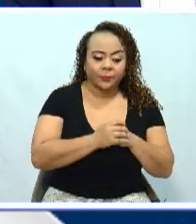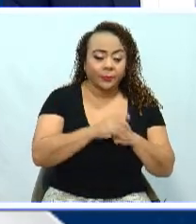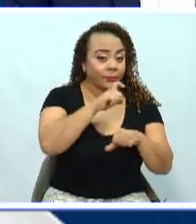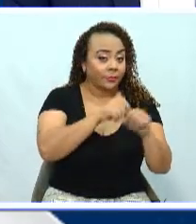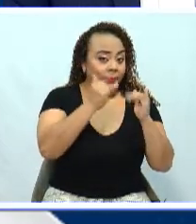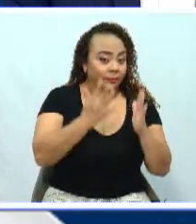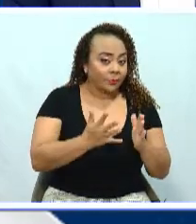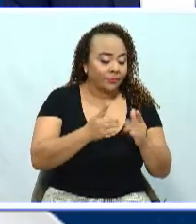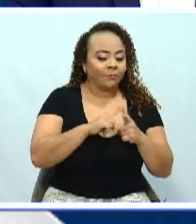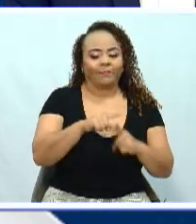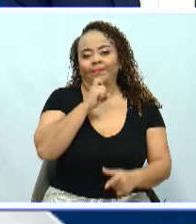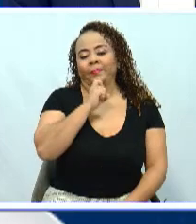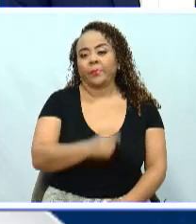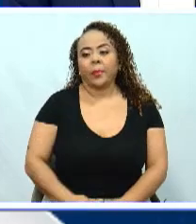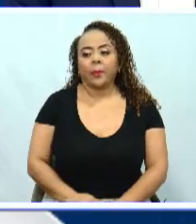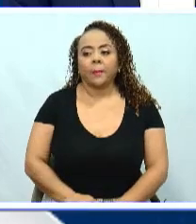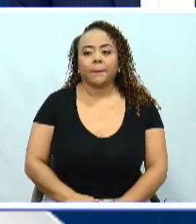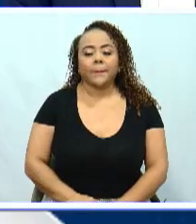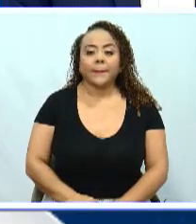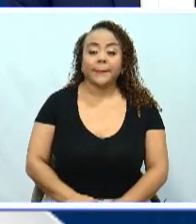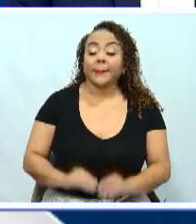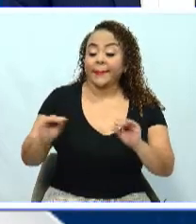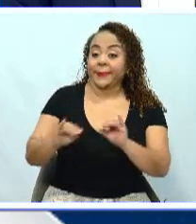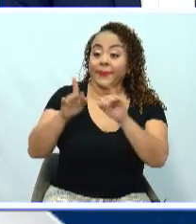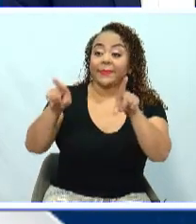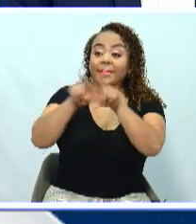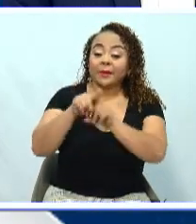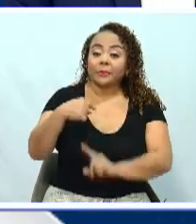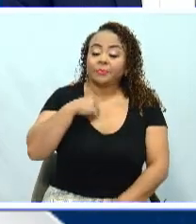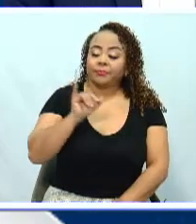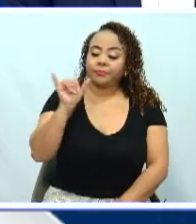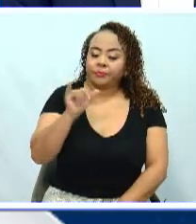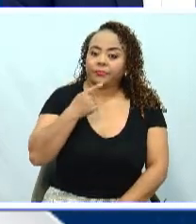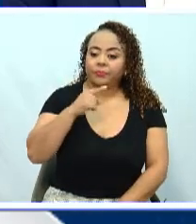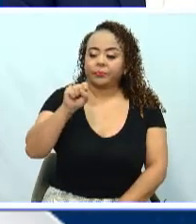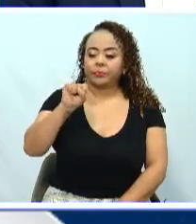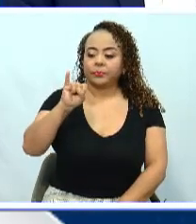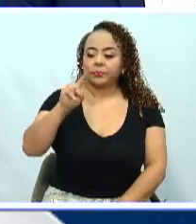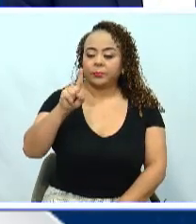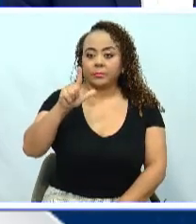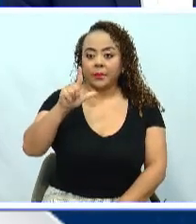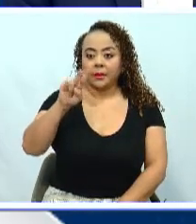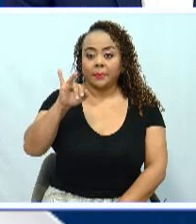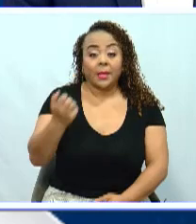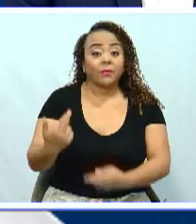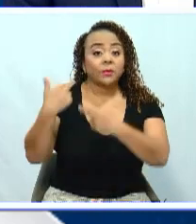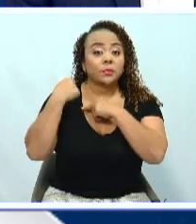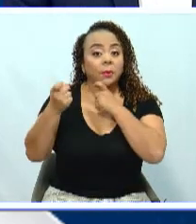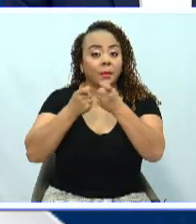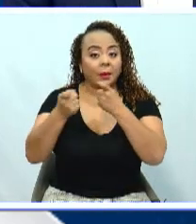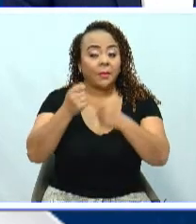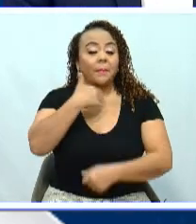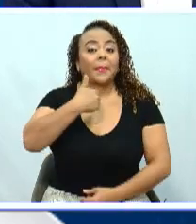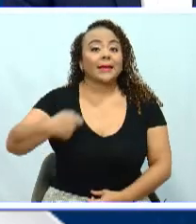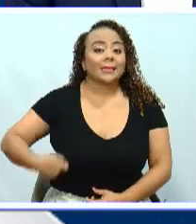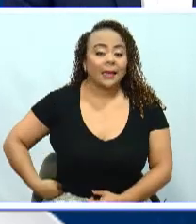la época de jugador le va a costar mucho claro le va a costar mucho aparte yo también le digo a doña Silvia la encargada administrativa a la